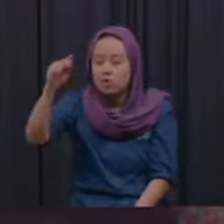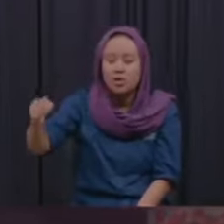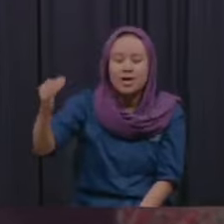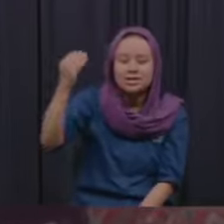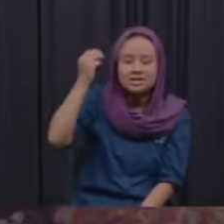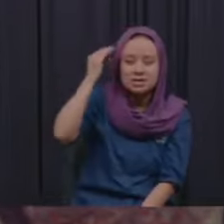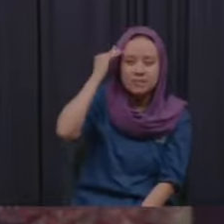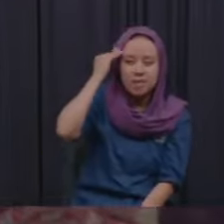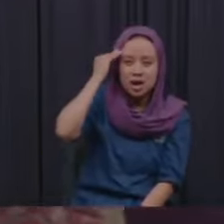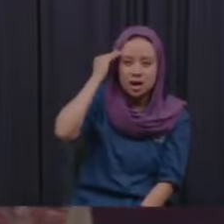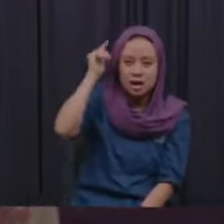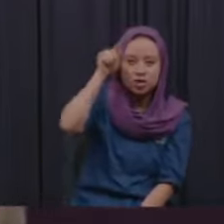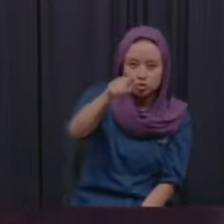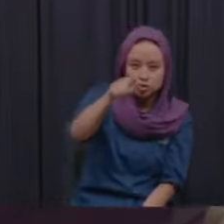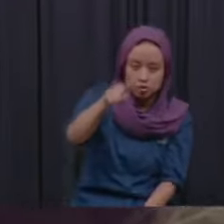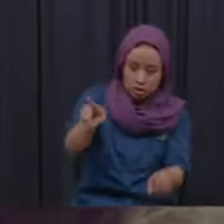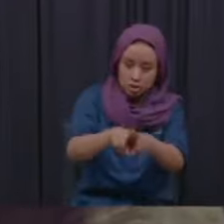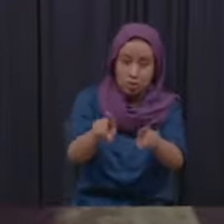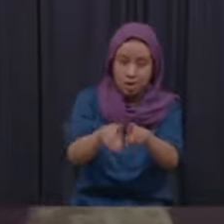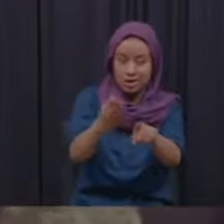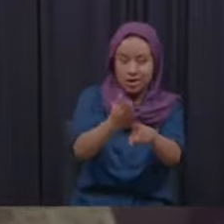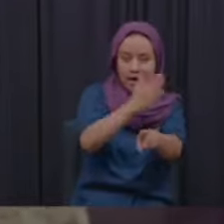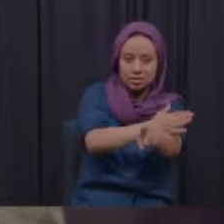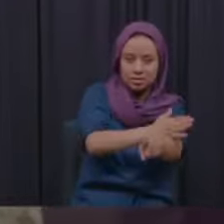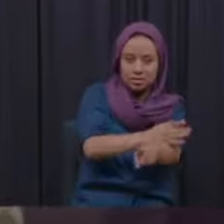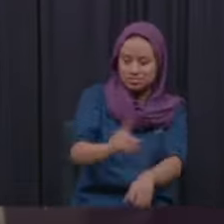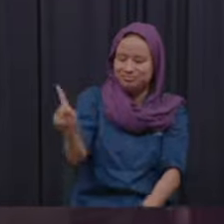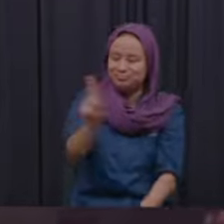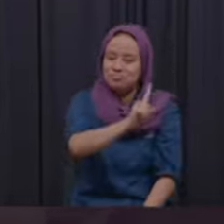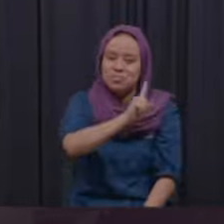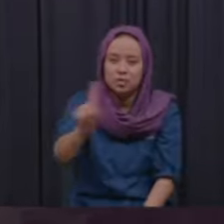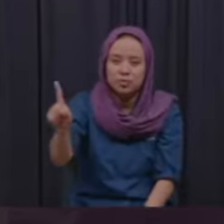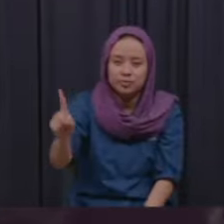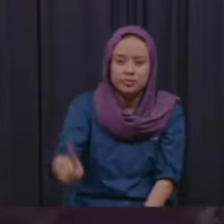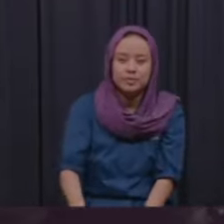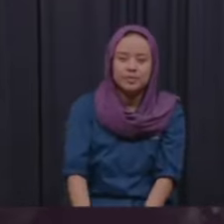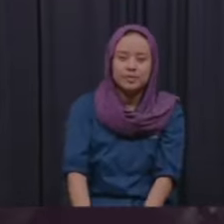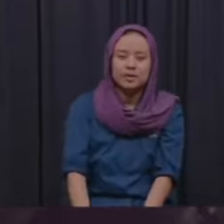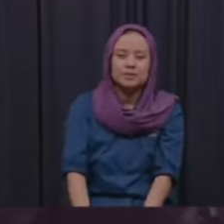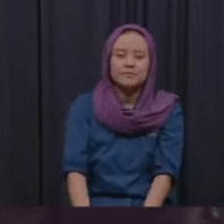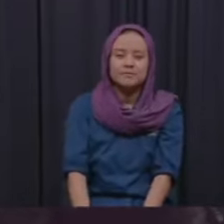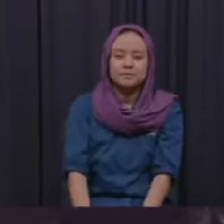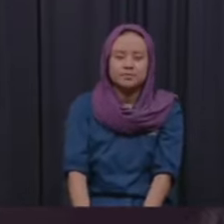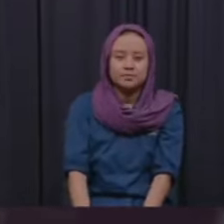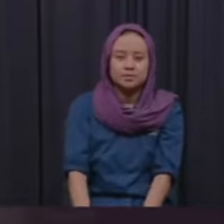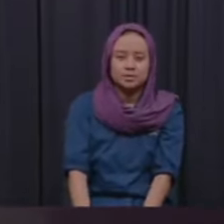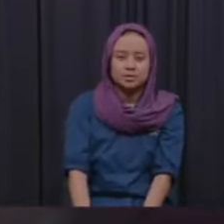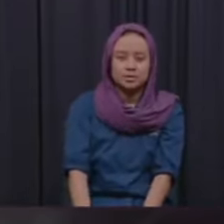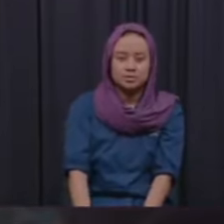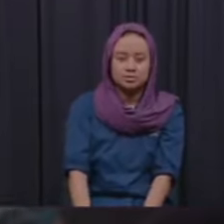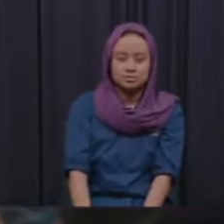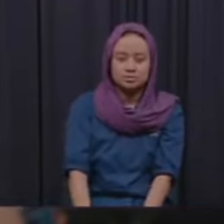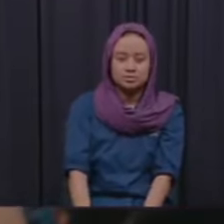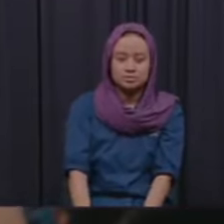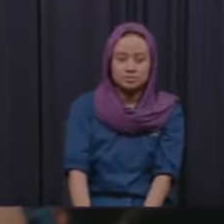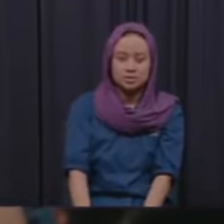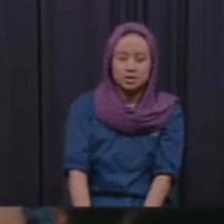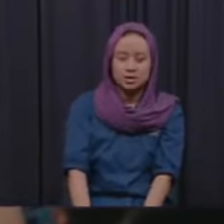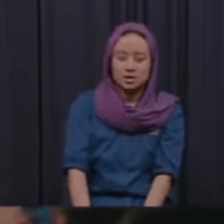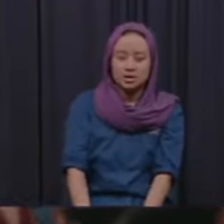cristiano regular. De aquí sale un soldado de las fuerzas especiales del ejército de